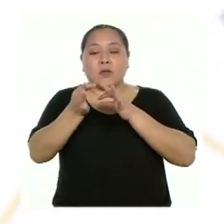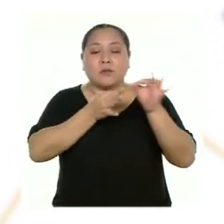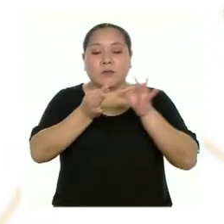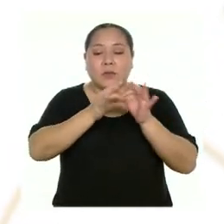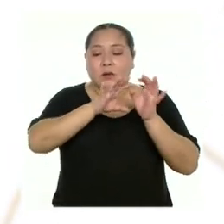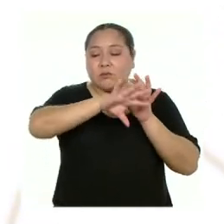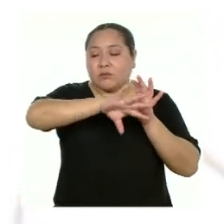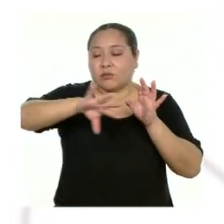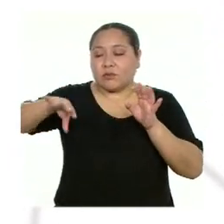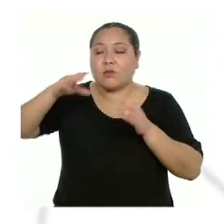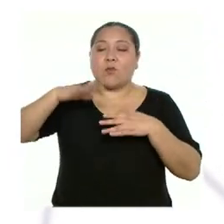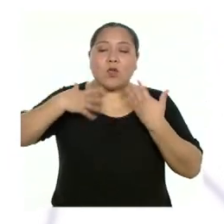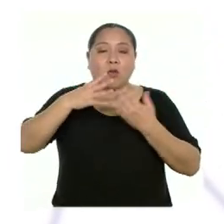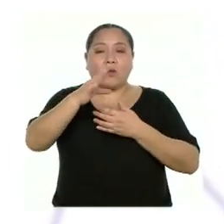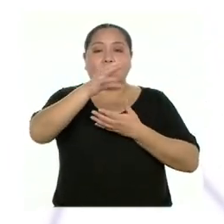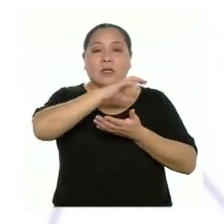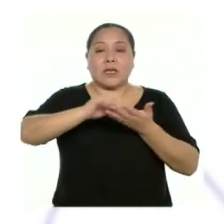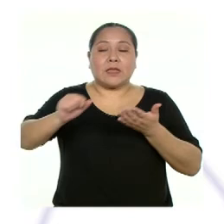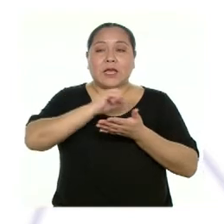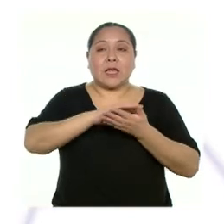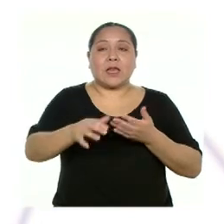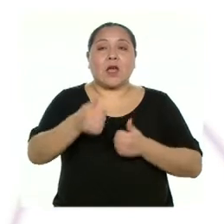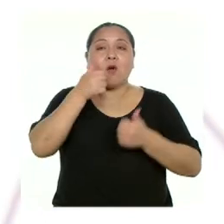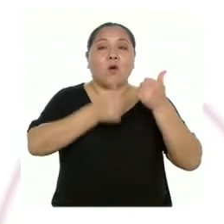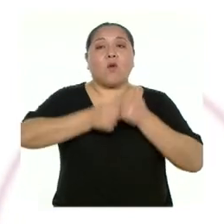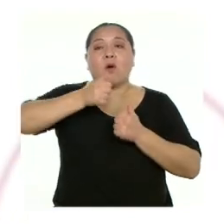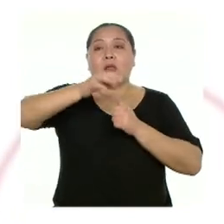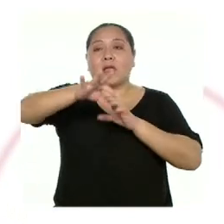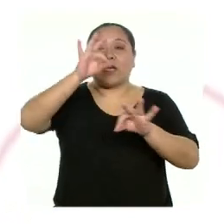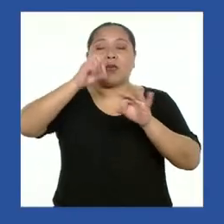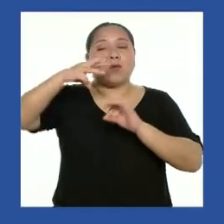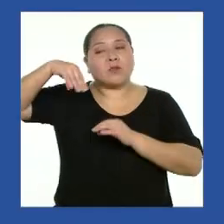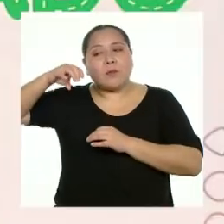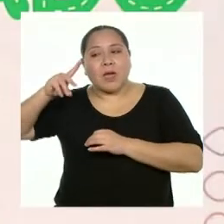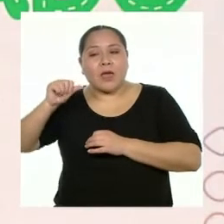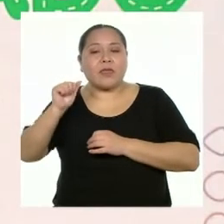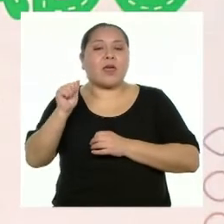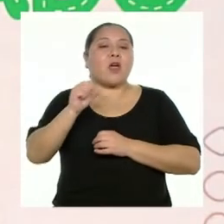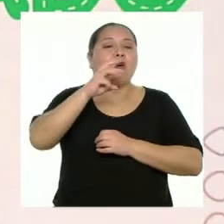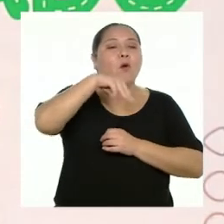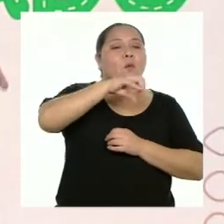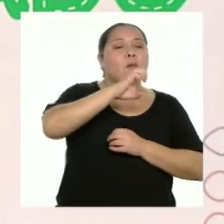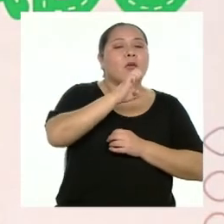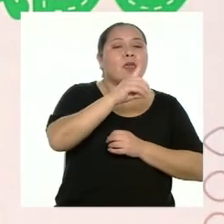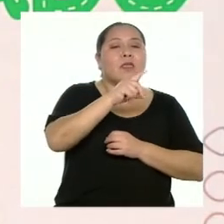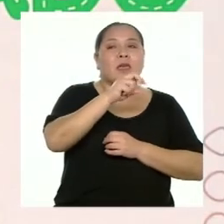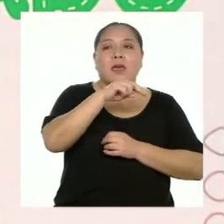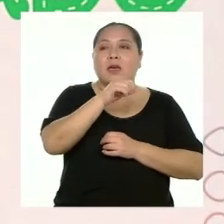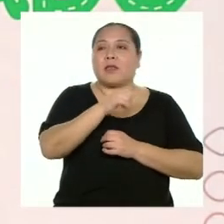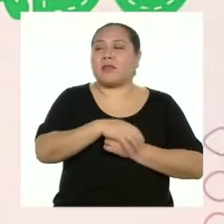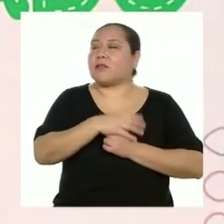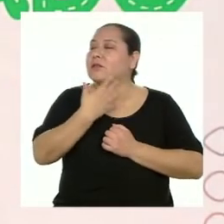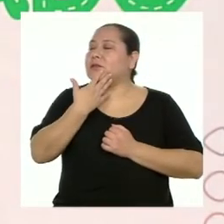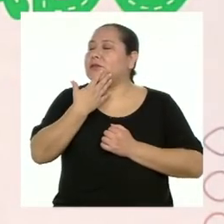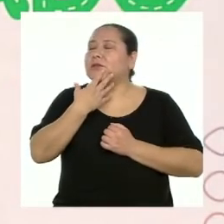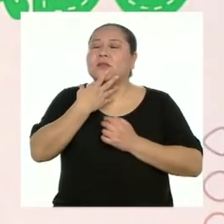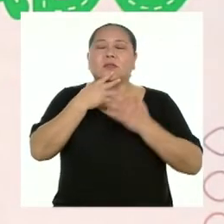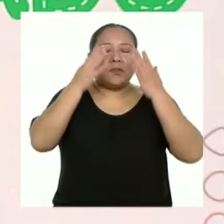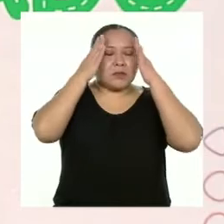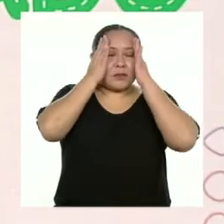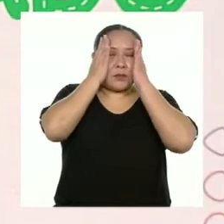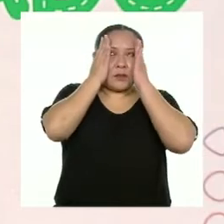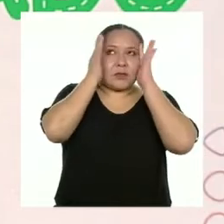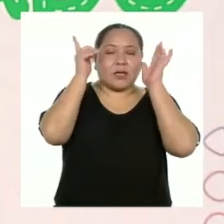podemos quitar. ¿Cuál elegimos entre media y mediana? ¡Oh, no! ¡Qué